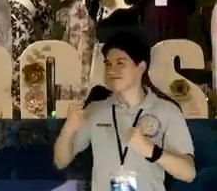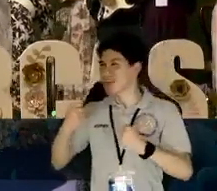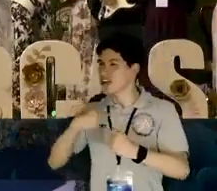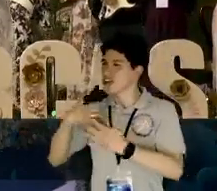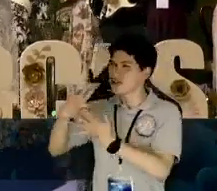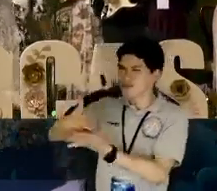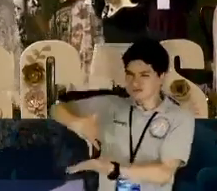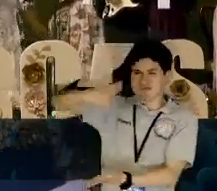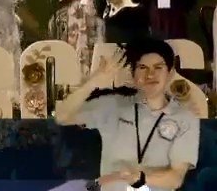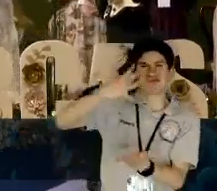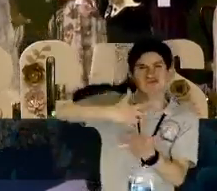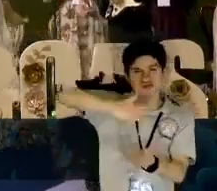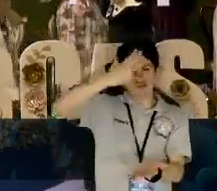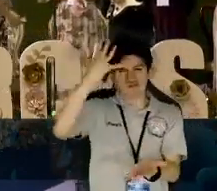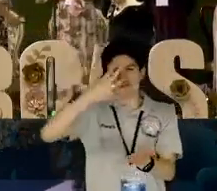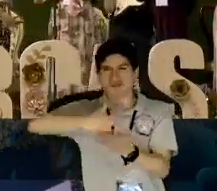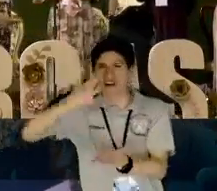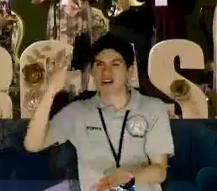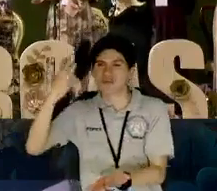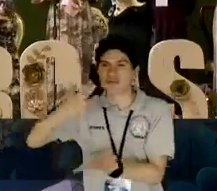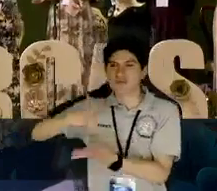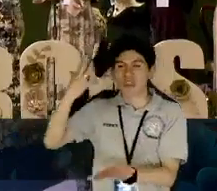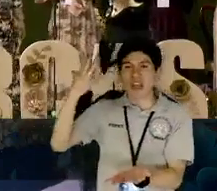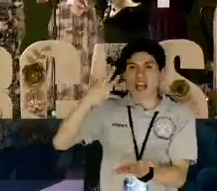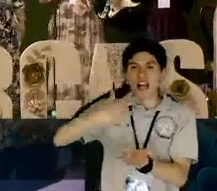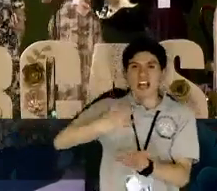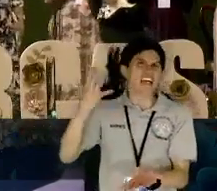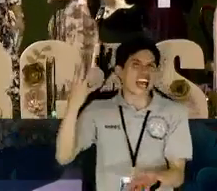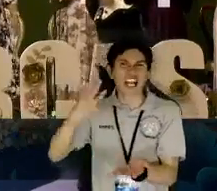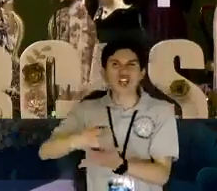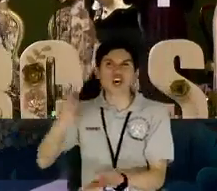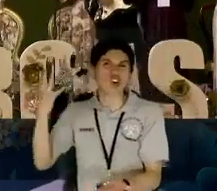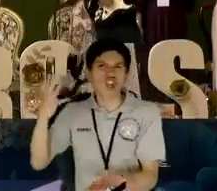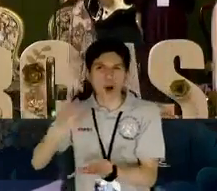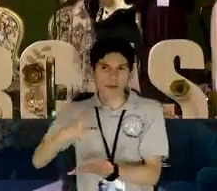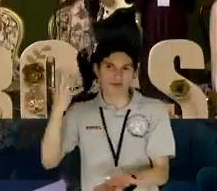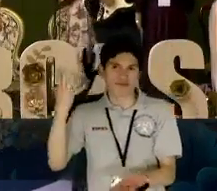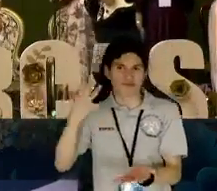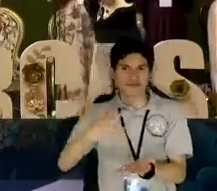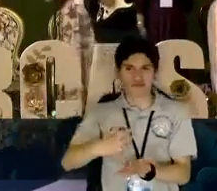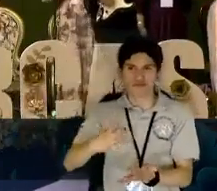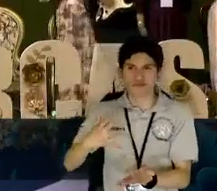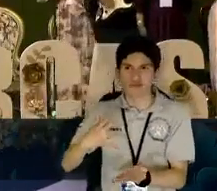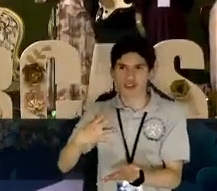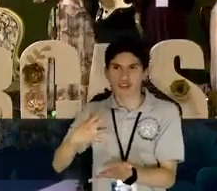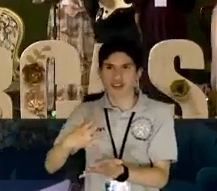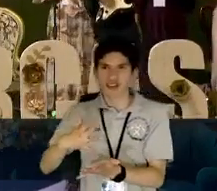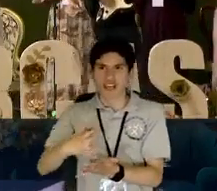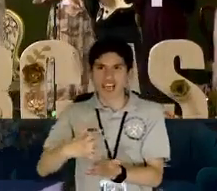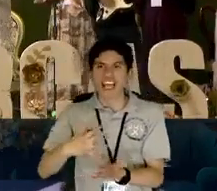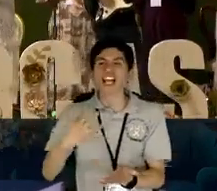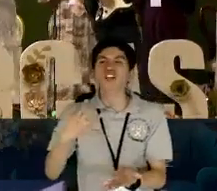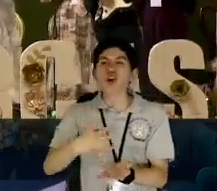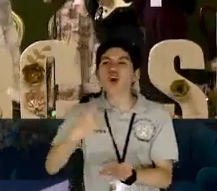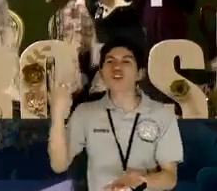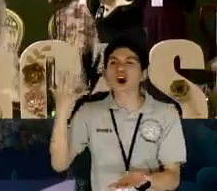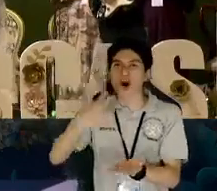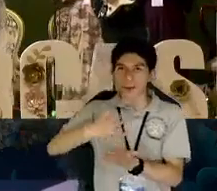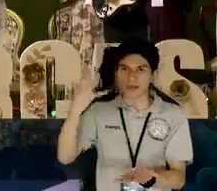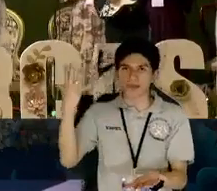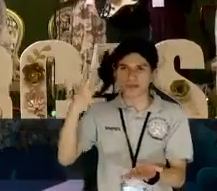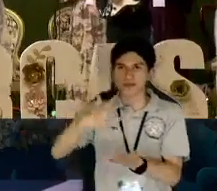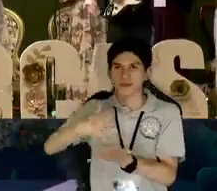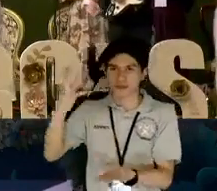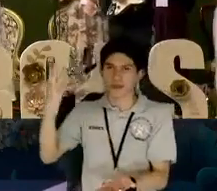enriquecer. Yo quiero comer palabra. Yo quiero, Señor, desarrollar los dones que has colocado en mí a favor de